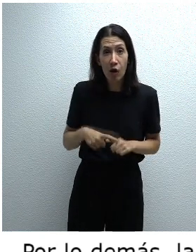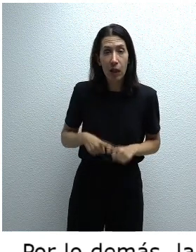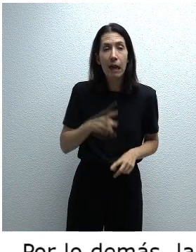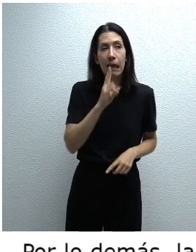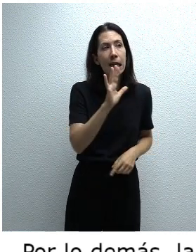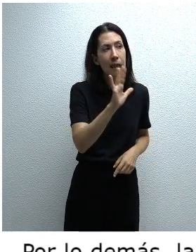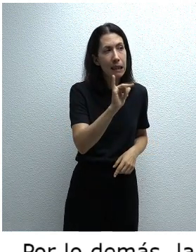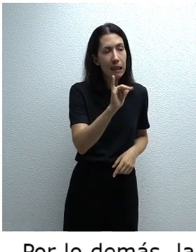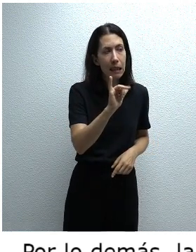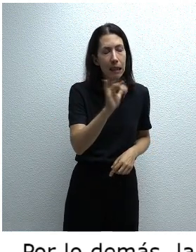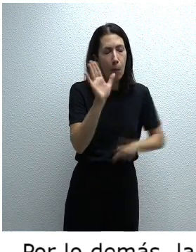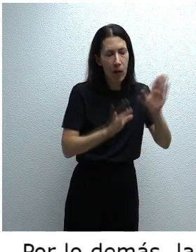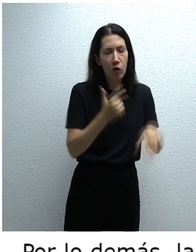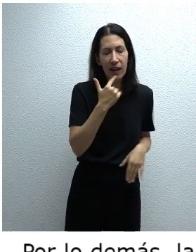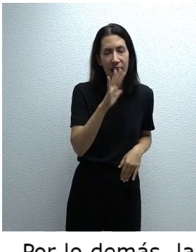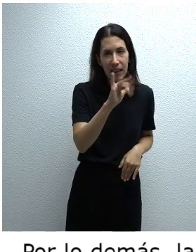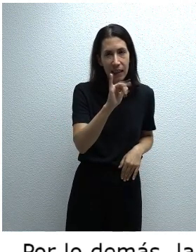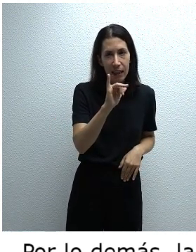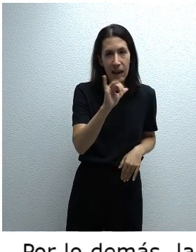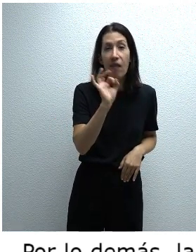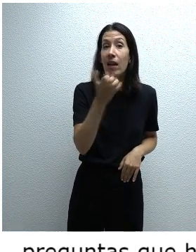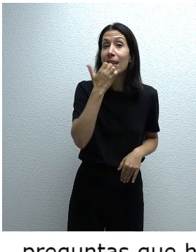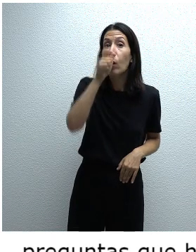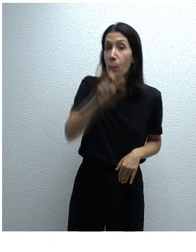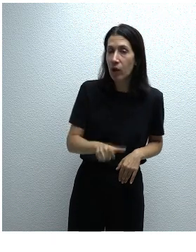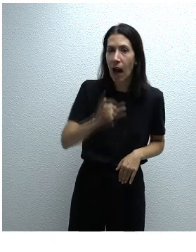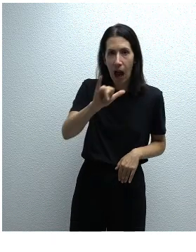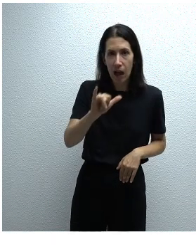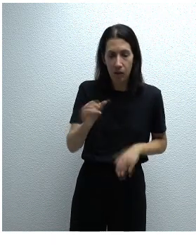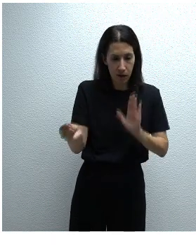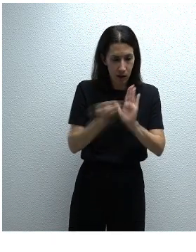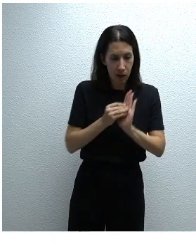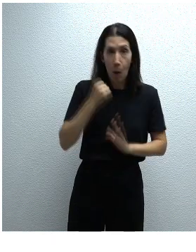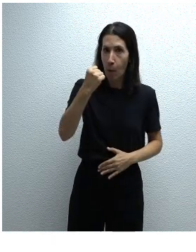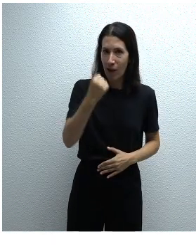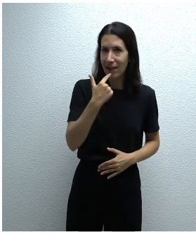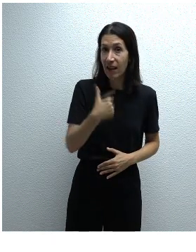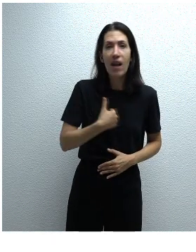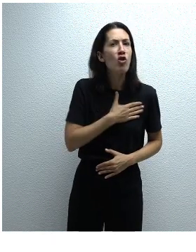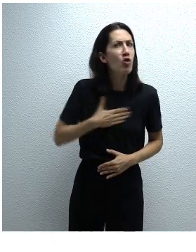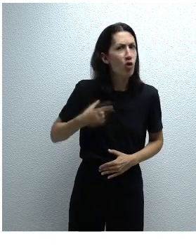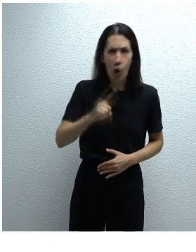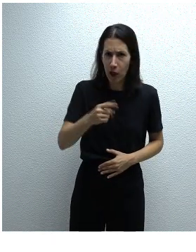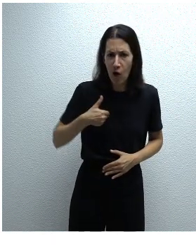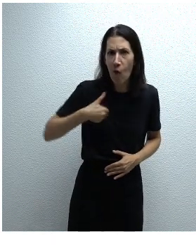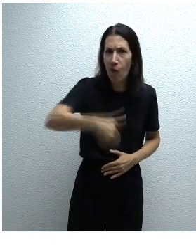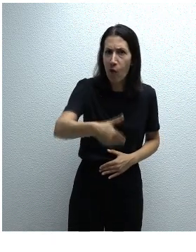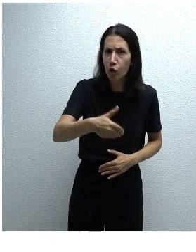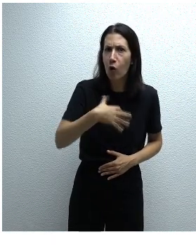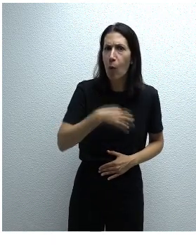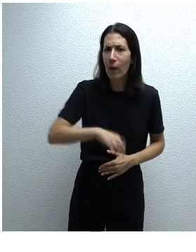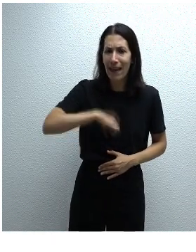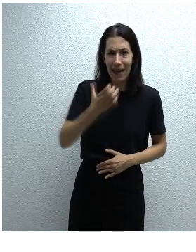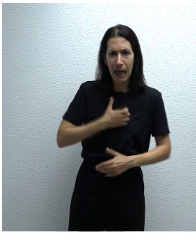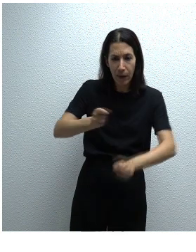curiosa, da un bucle, pero si una persona incluye en un poder o en un mandato que no quiere ser incapacitado, ¿pueden los familiares en